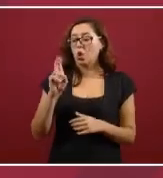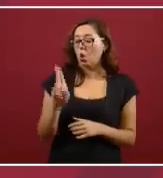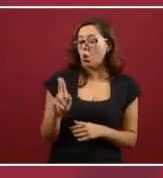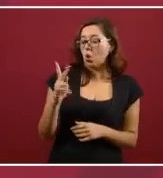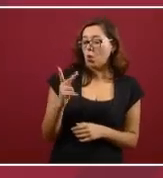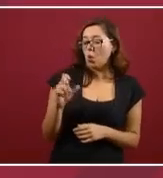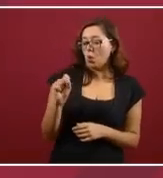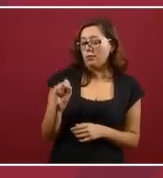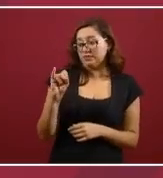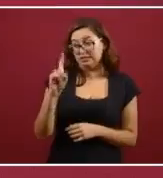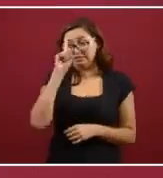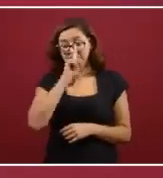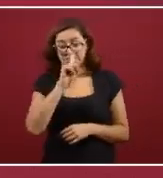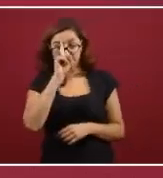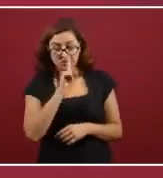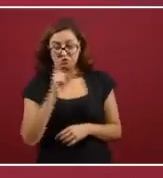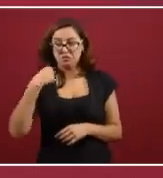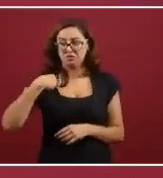firmé